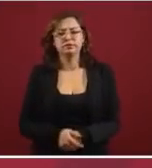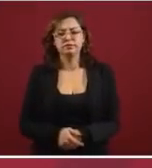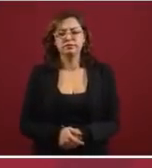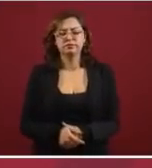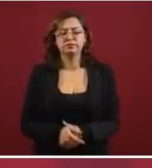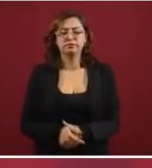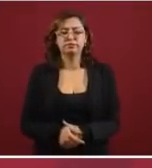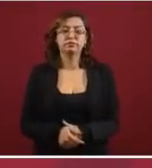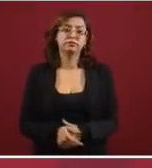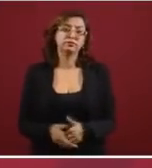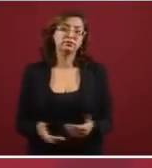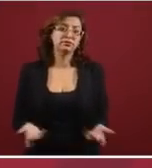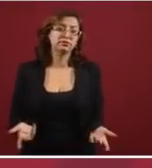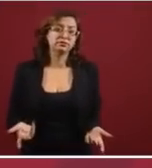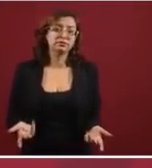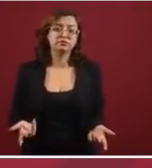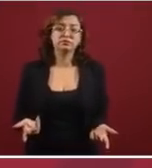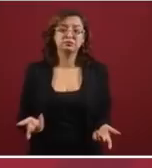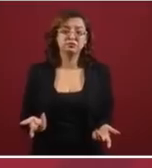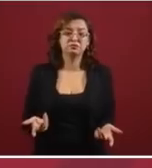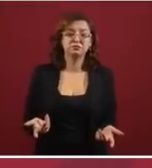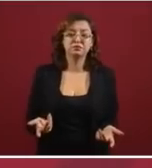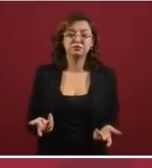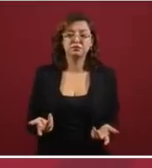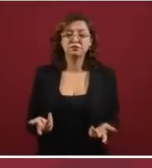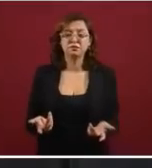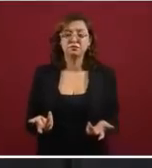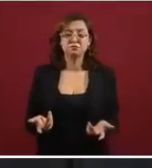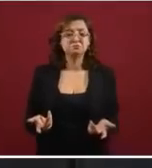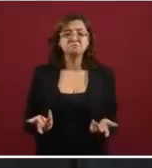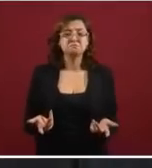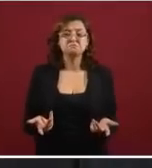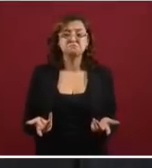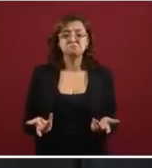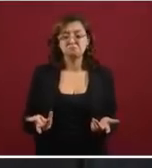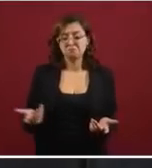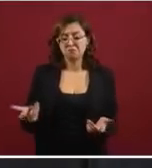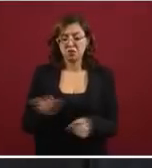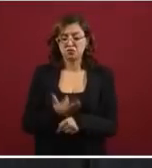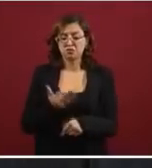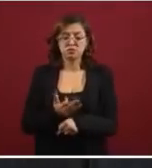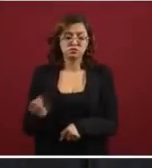Para empezar, pues, cosa que no sucede afortunadamente,